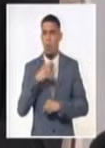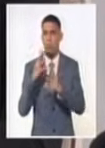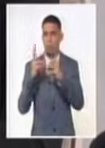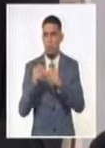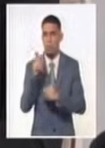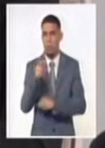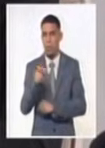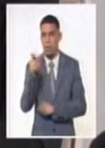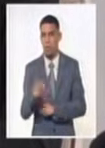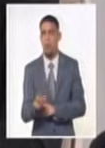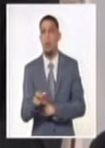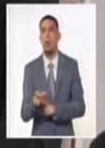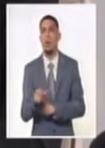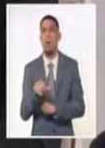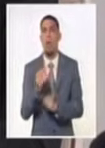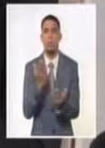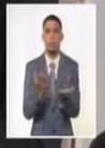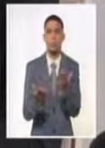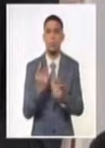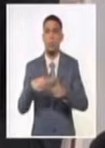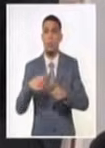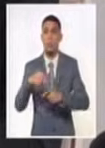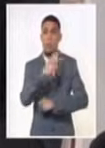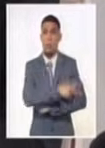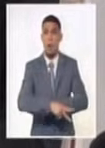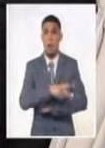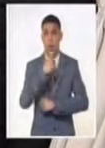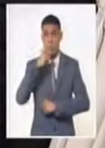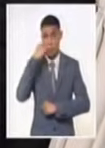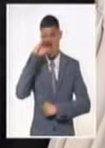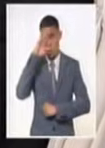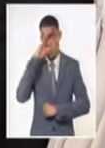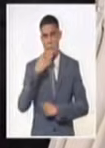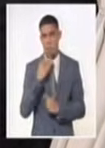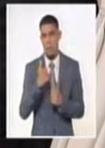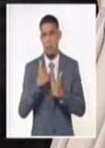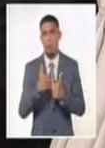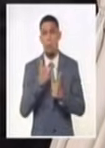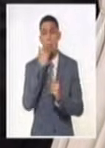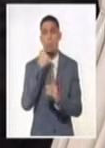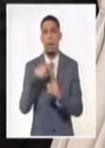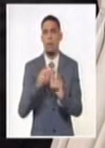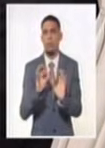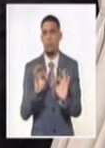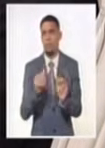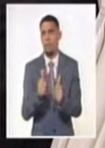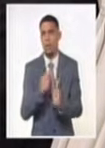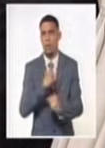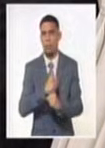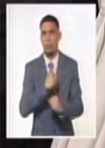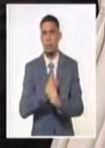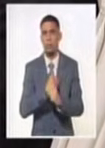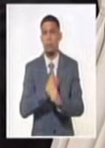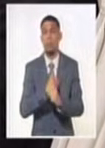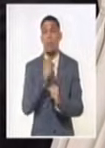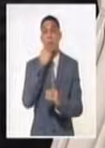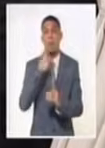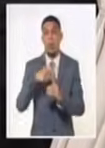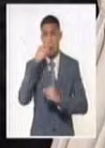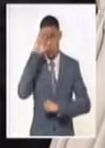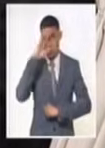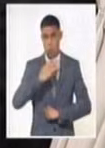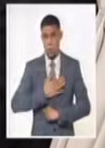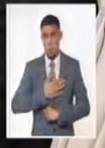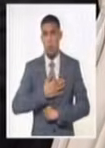de los más, y además y con una calidad reconocida. O sea, Cuba es el que más médicos por habitante tiene. Esos médicos salen